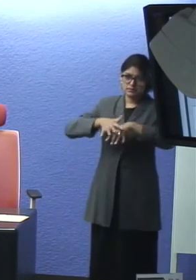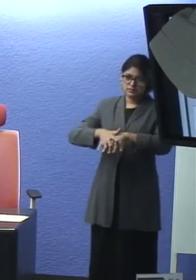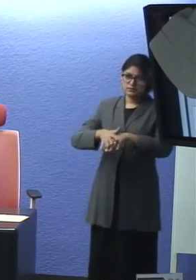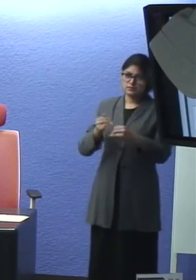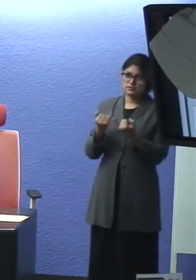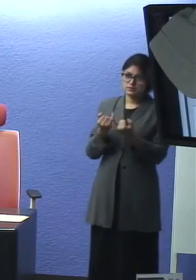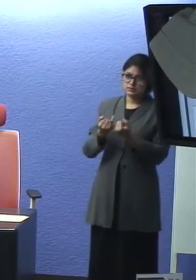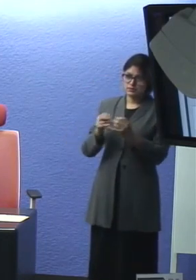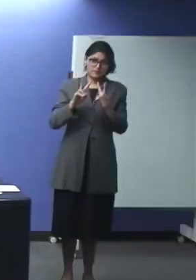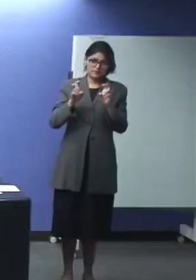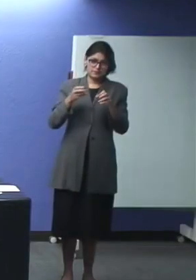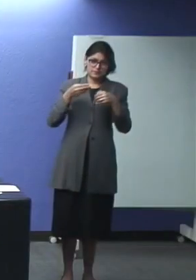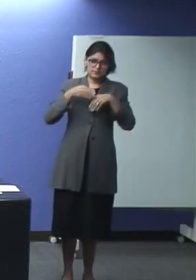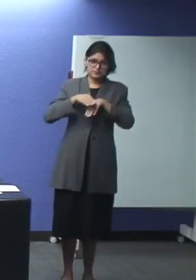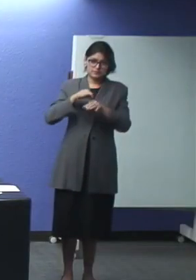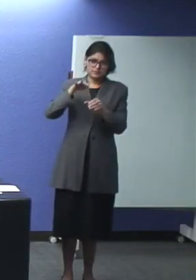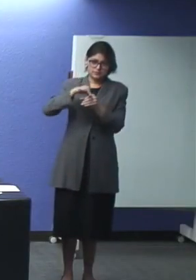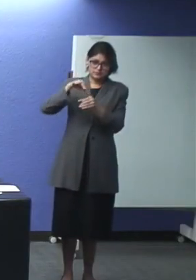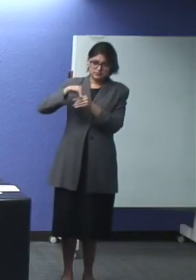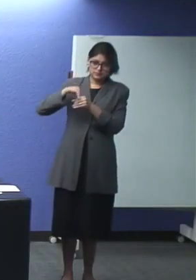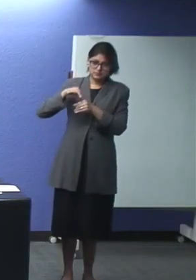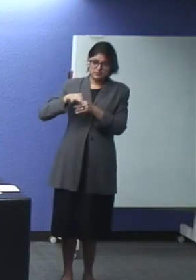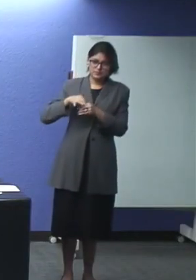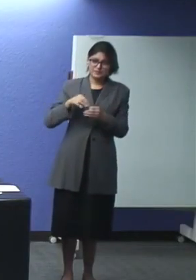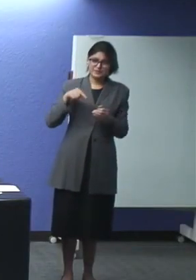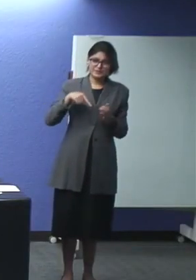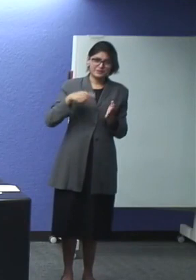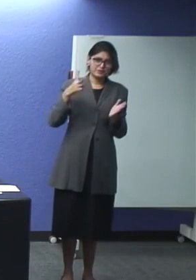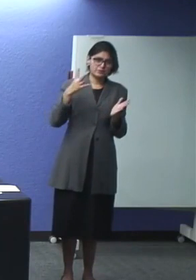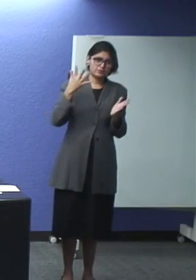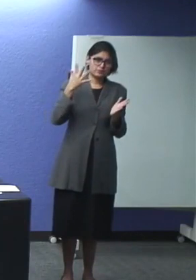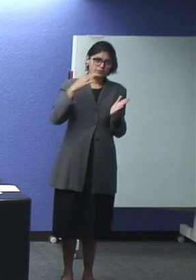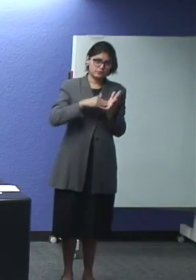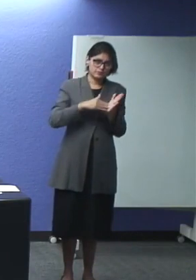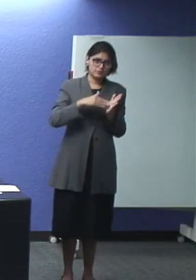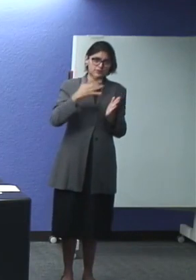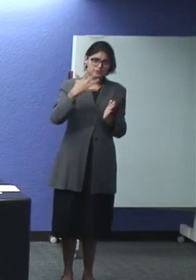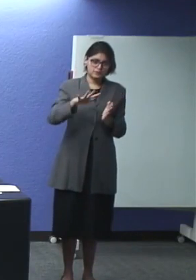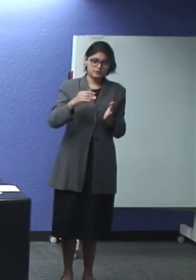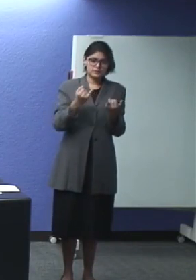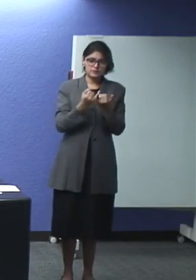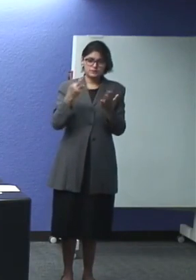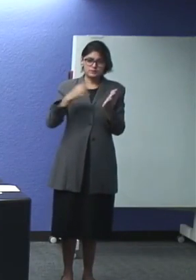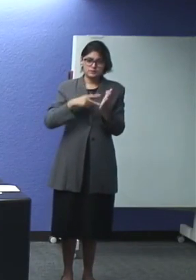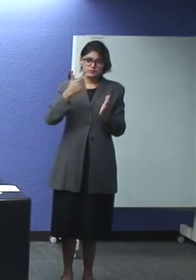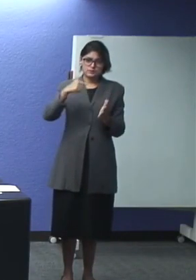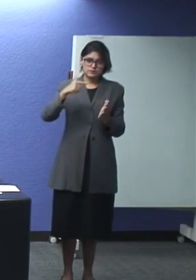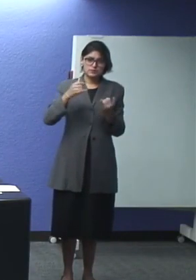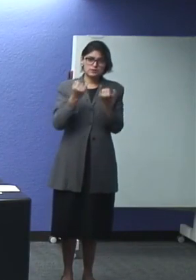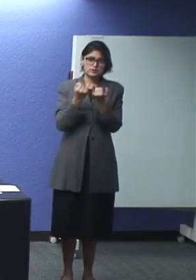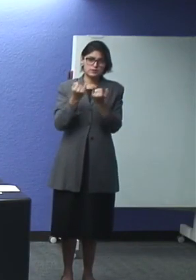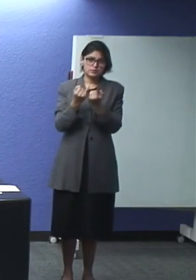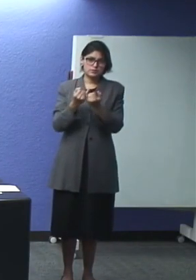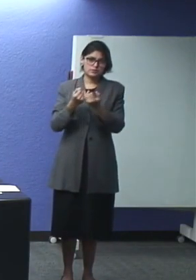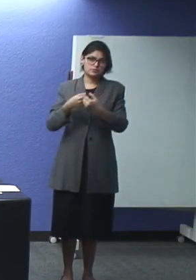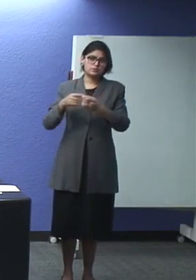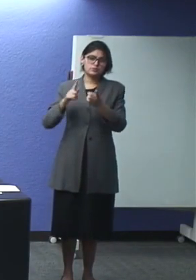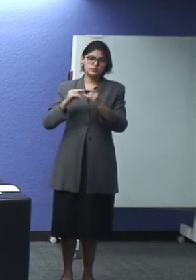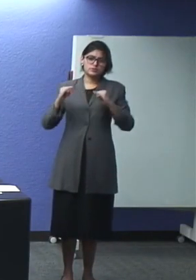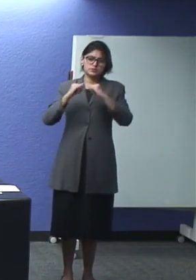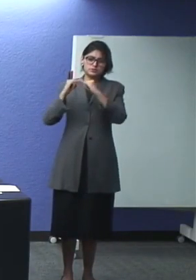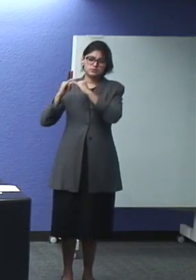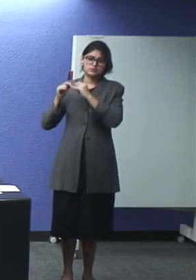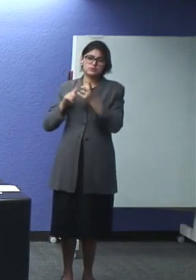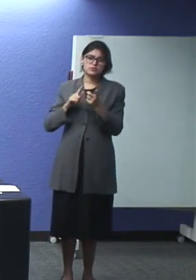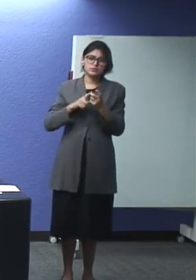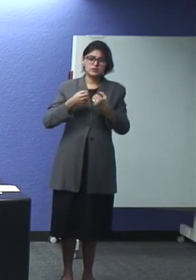los Procesos Electorales de 2010 y 2012, y en instituciones como el IMSS y el ISSSTE. En el